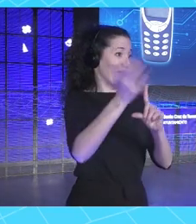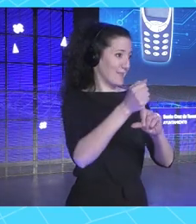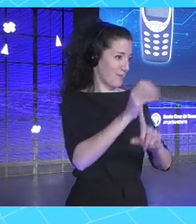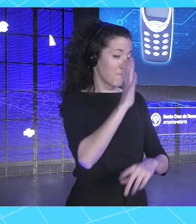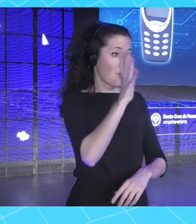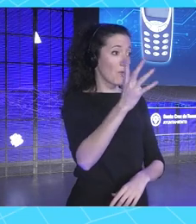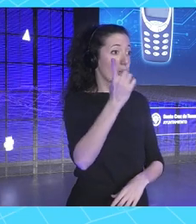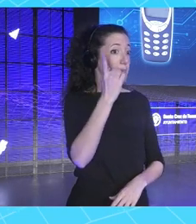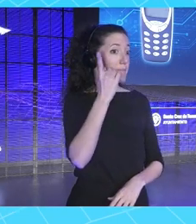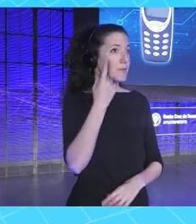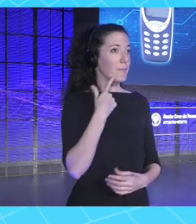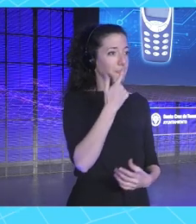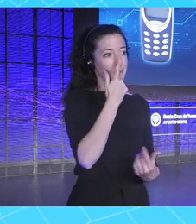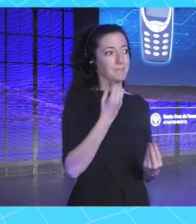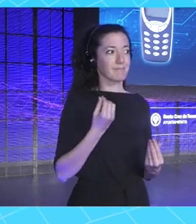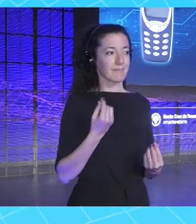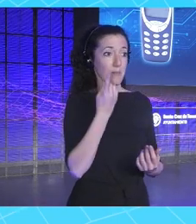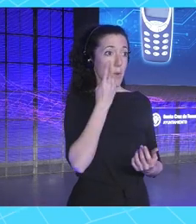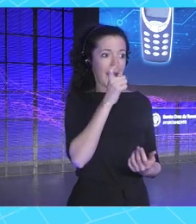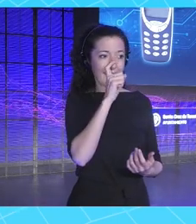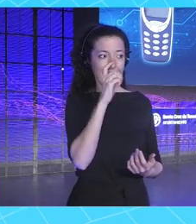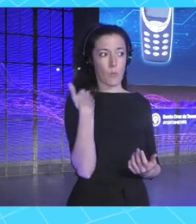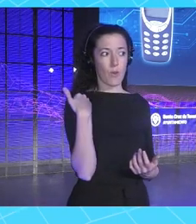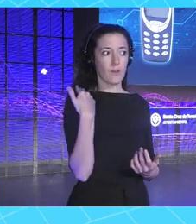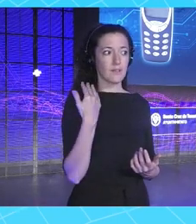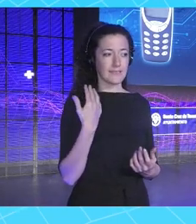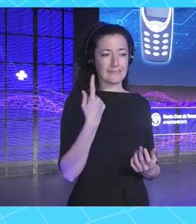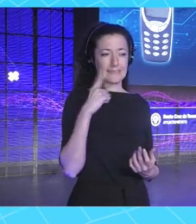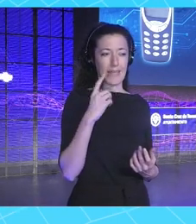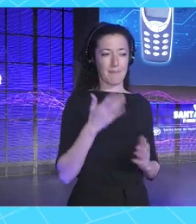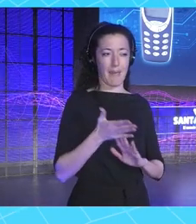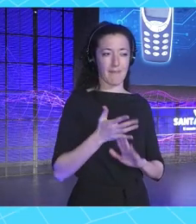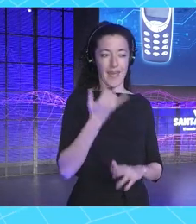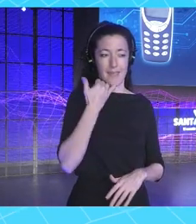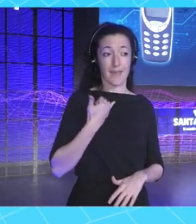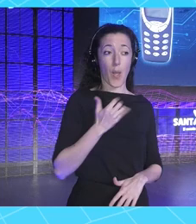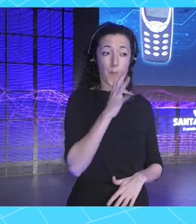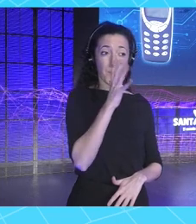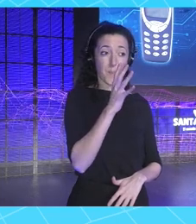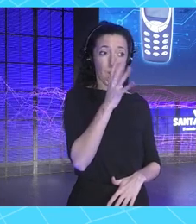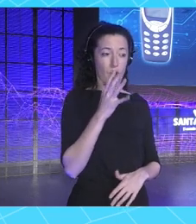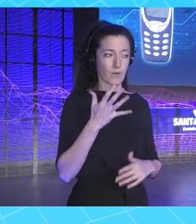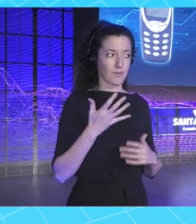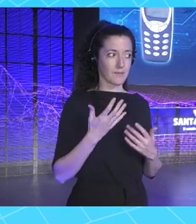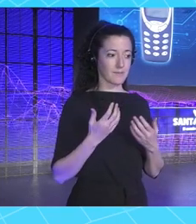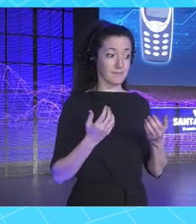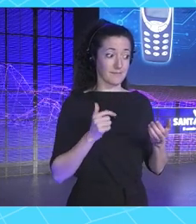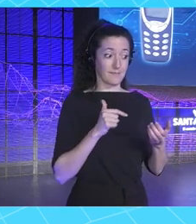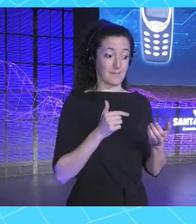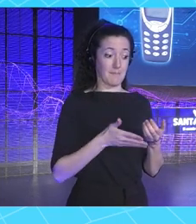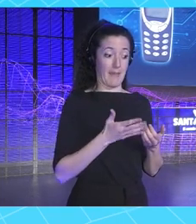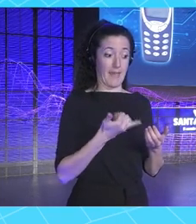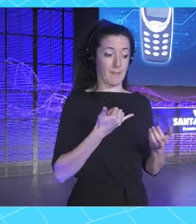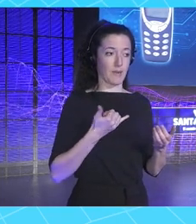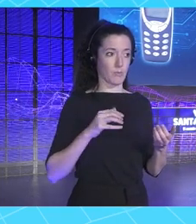me iban a llamar decir si estaba cerca de tecnología empezaba a hacer todo y decía me van a llamar